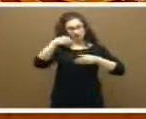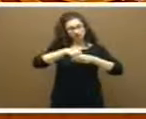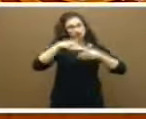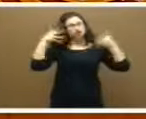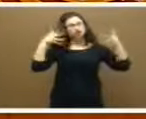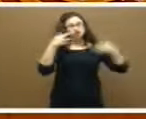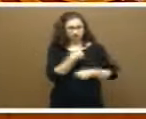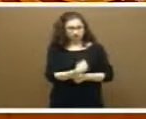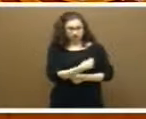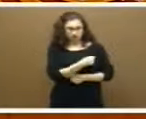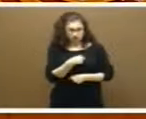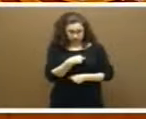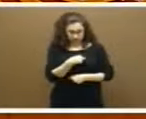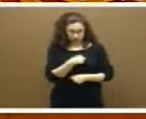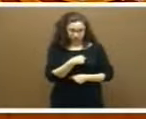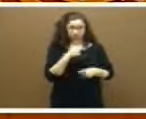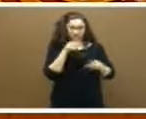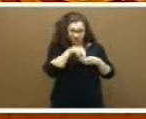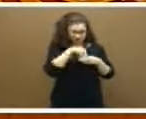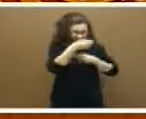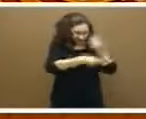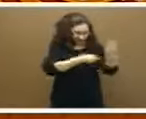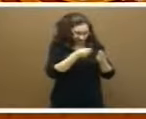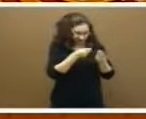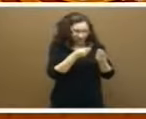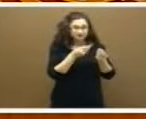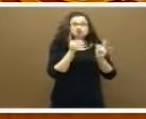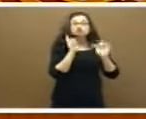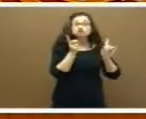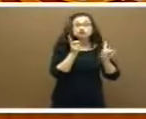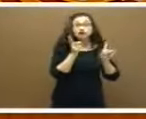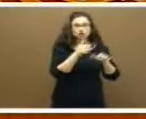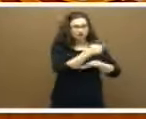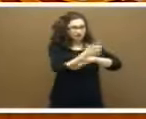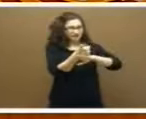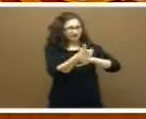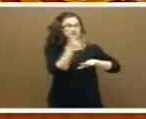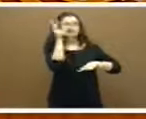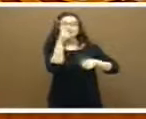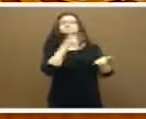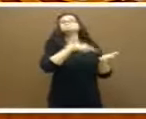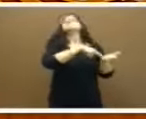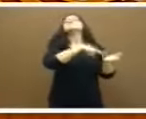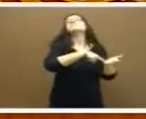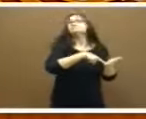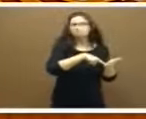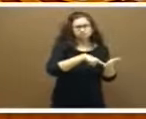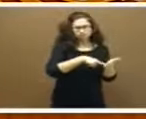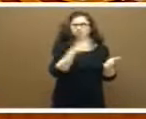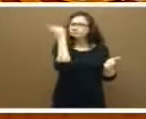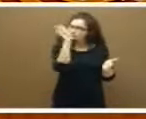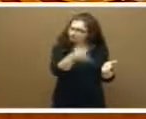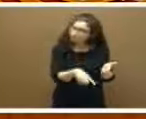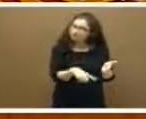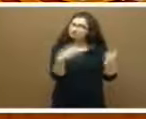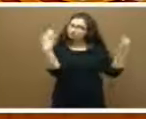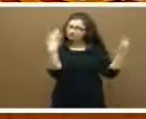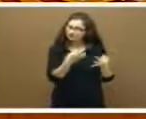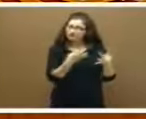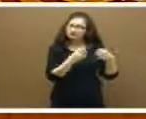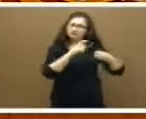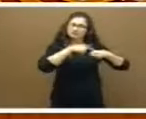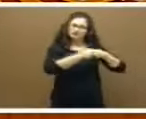de Salud no sea solo que los ciudadanos reclamen sus derechos, sino que participen